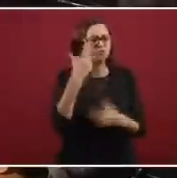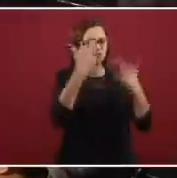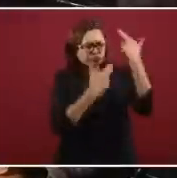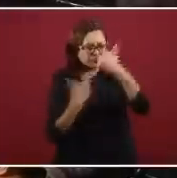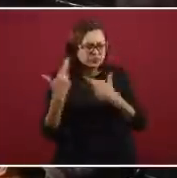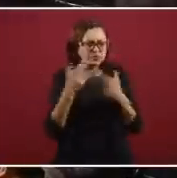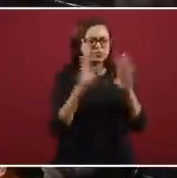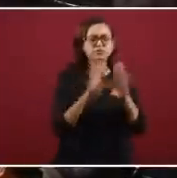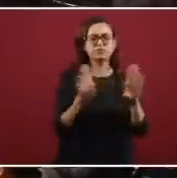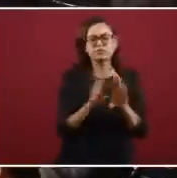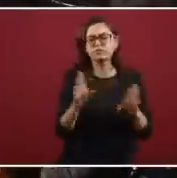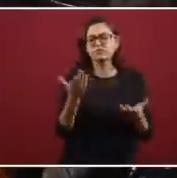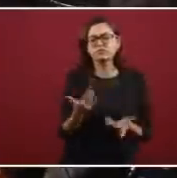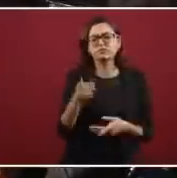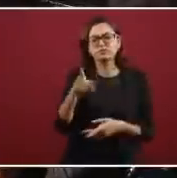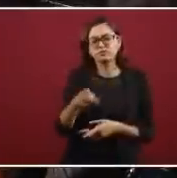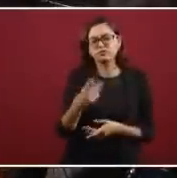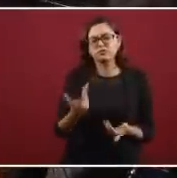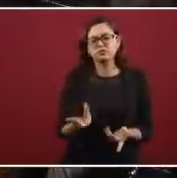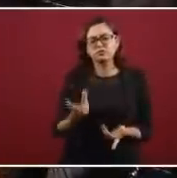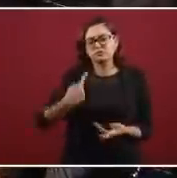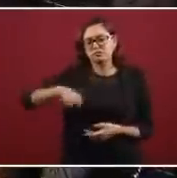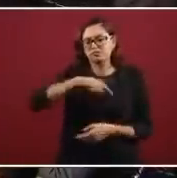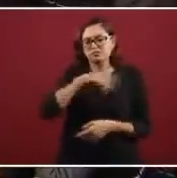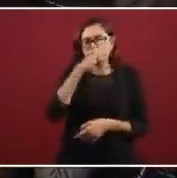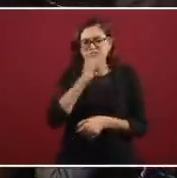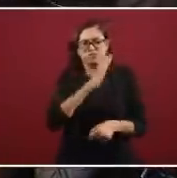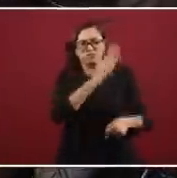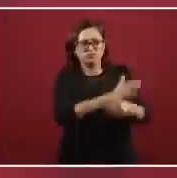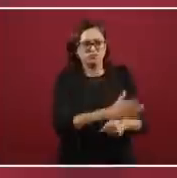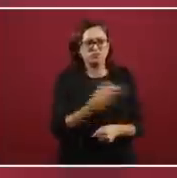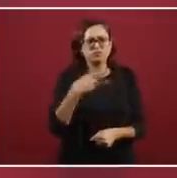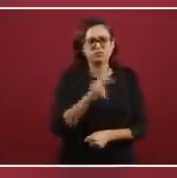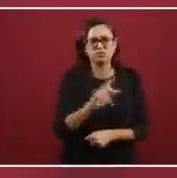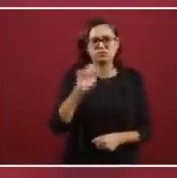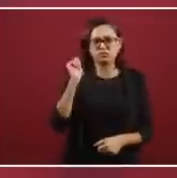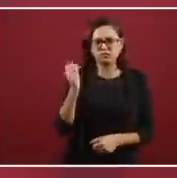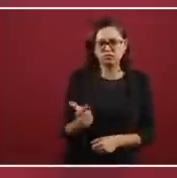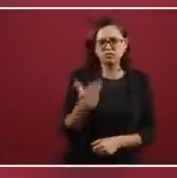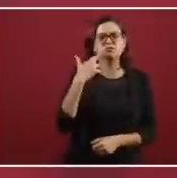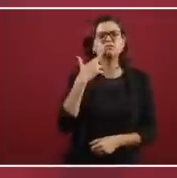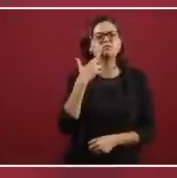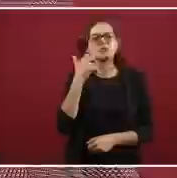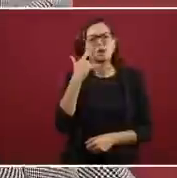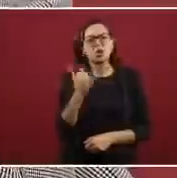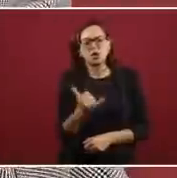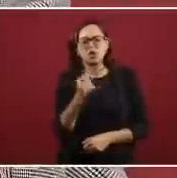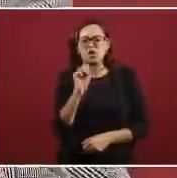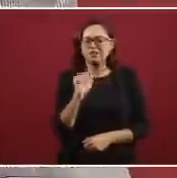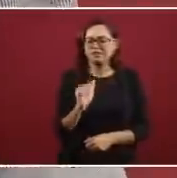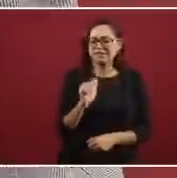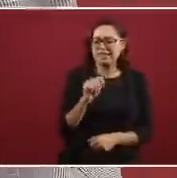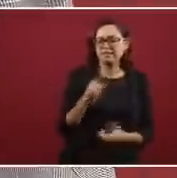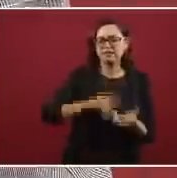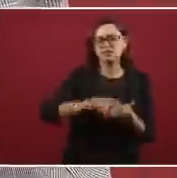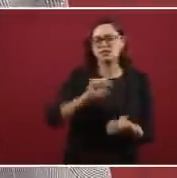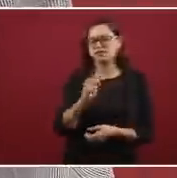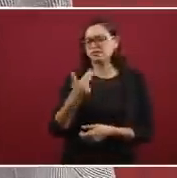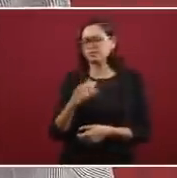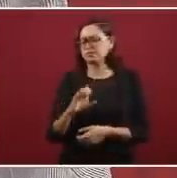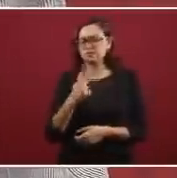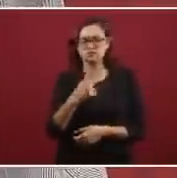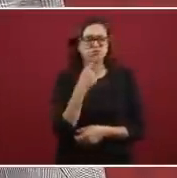la Secretaría de Economía no tiene dientes, pero damos vista a las autoridades del SAT, de Hacienda. Hay anuncios